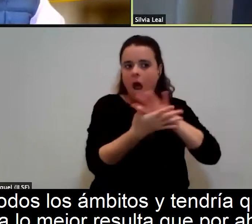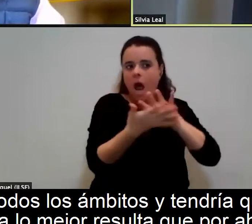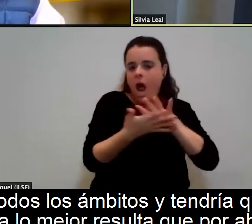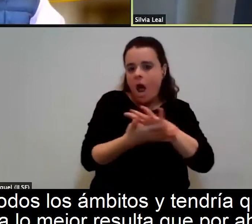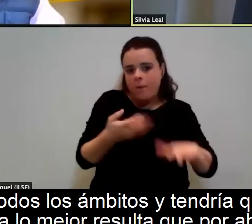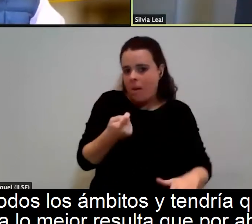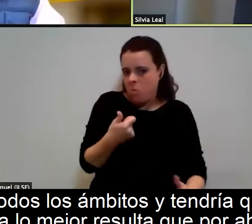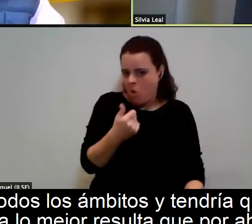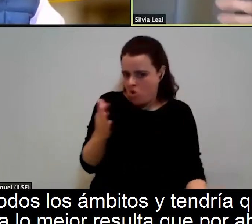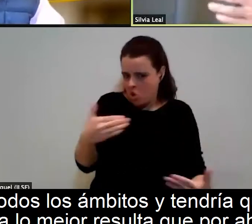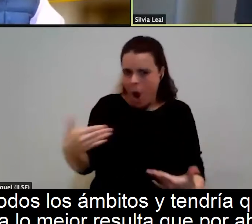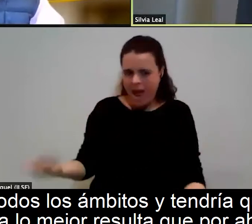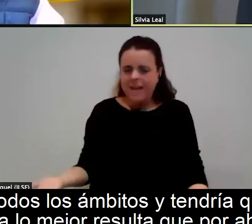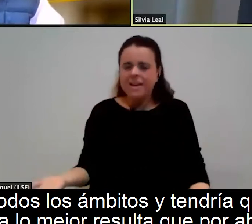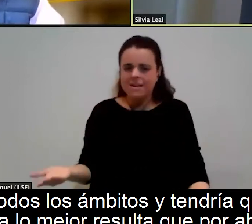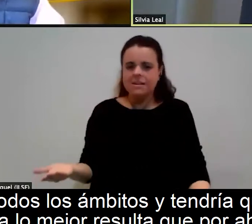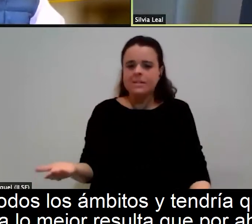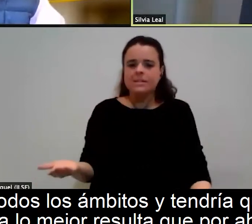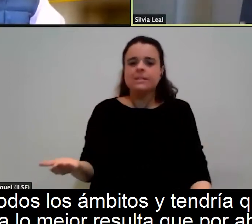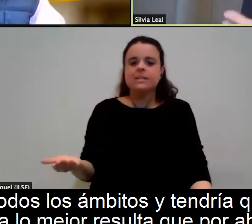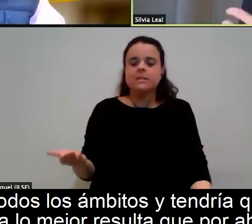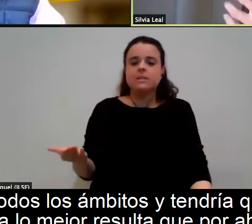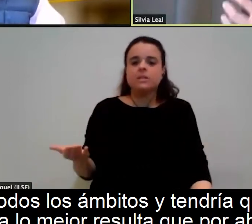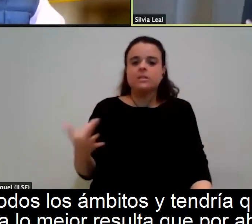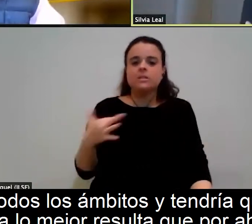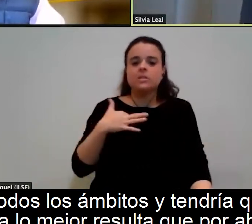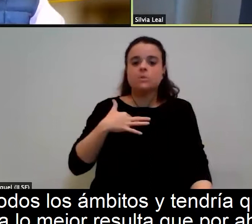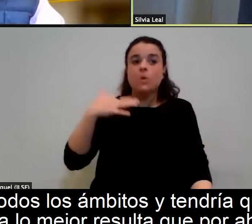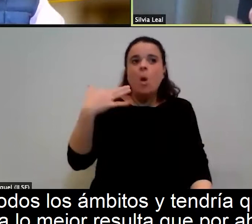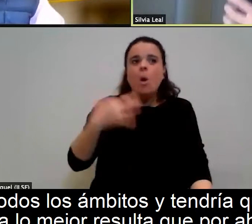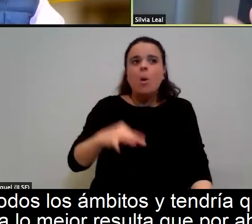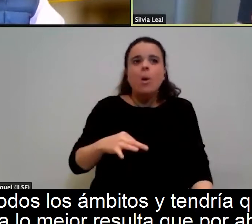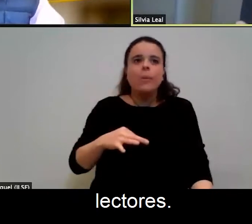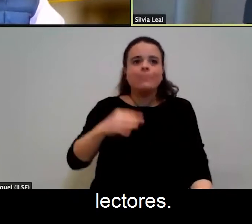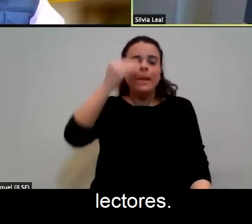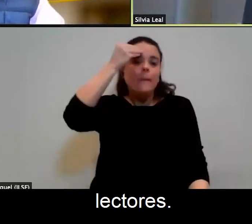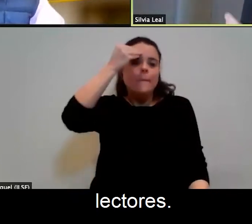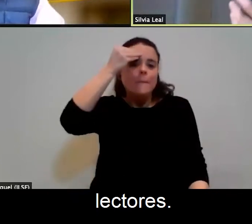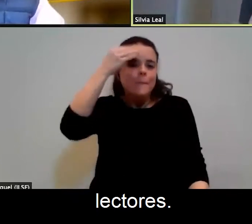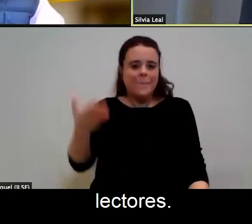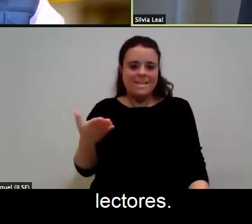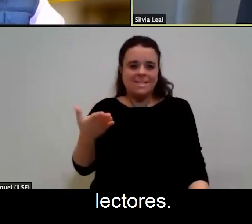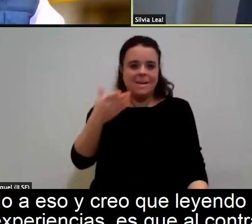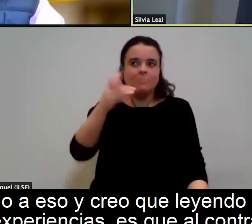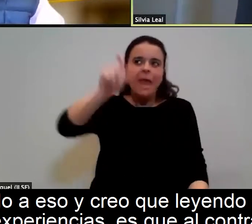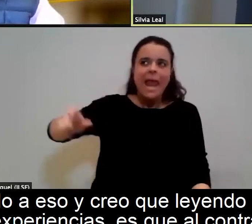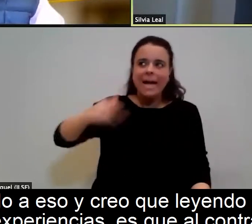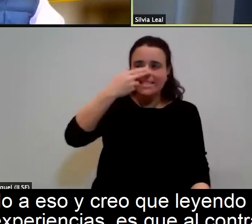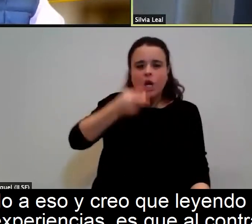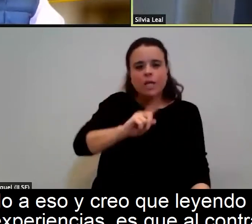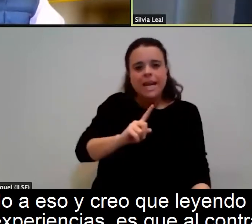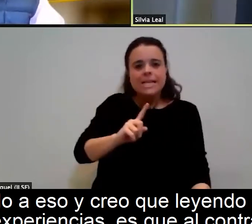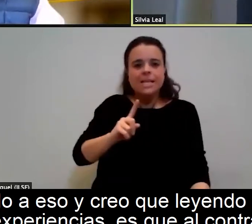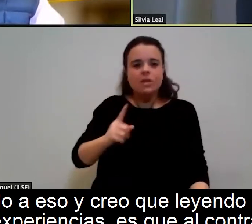pues a lo mejor es que resulta que por ahí, pues pierdo, ¿qué te voy a decir? Audiencia, lectores. Yo no tengo miedo a